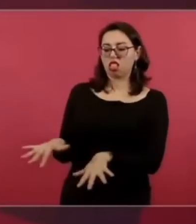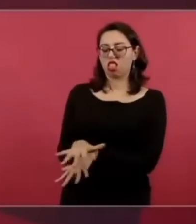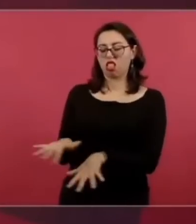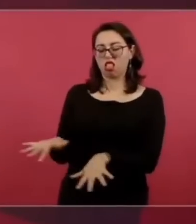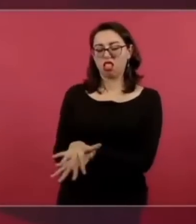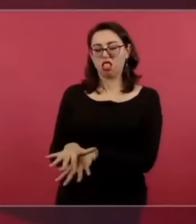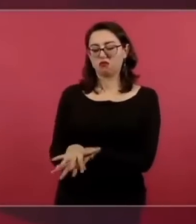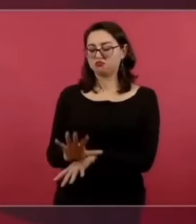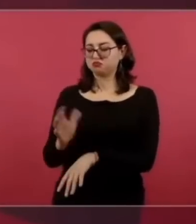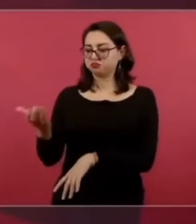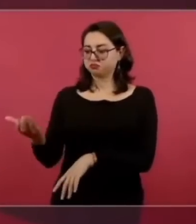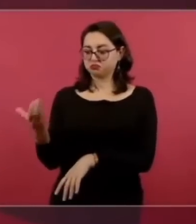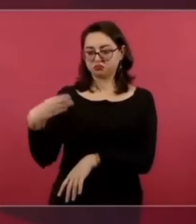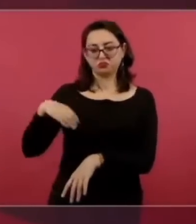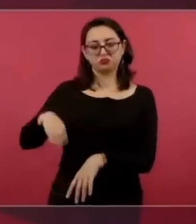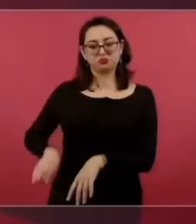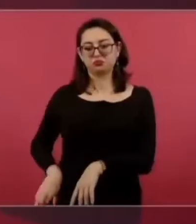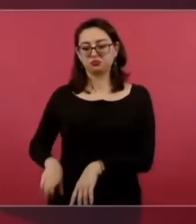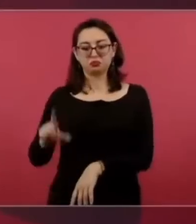y